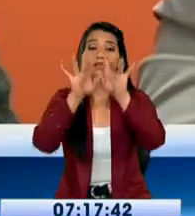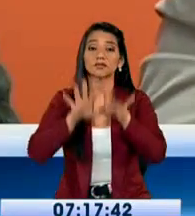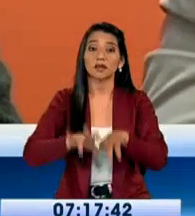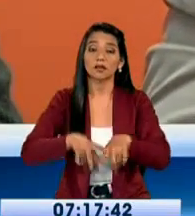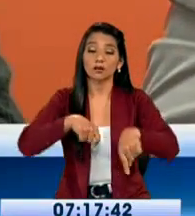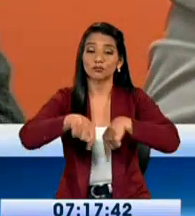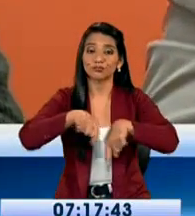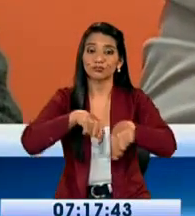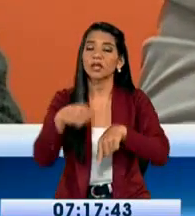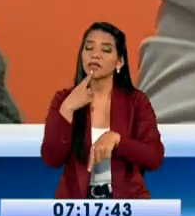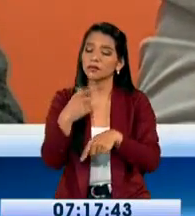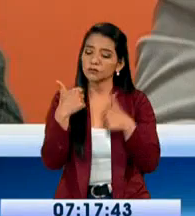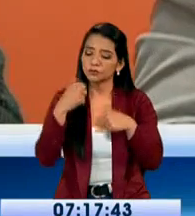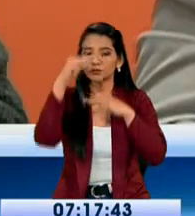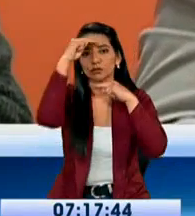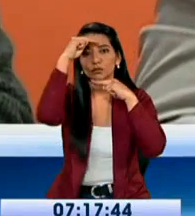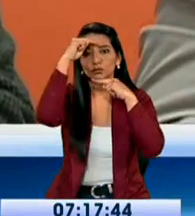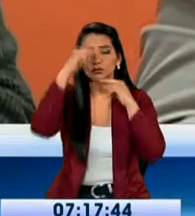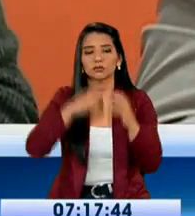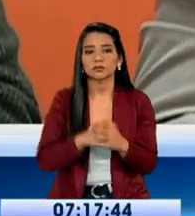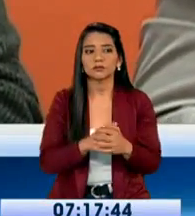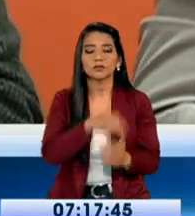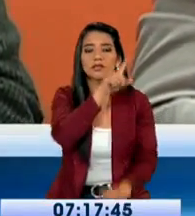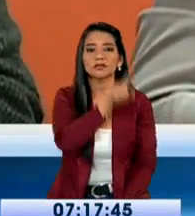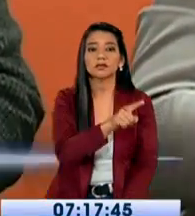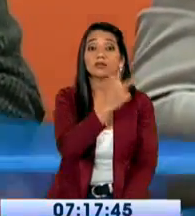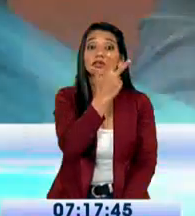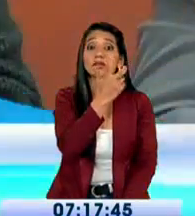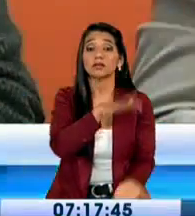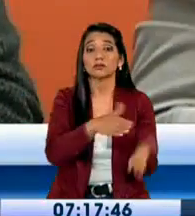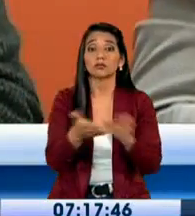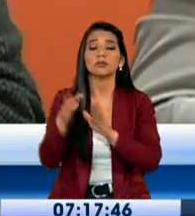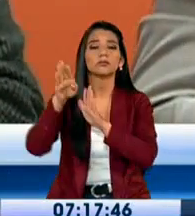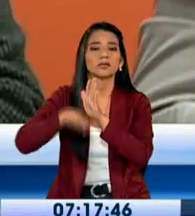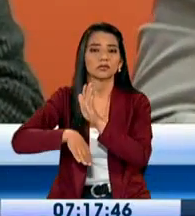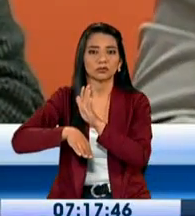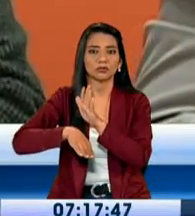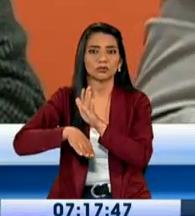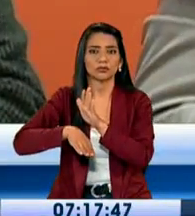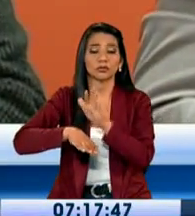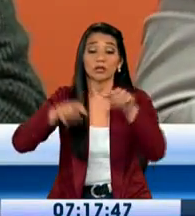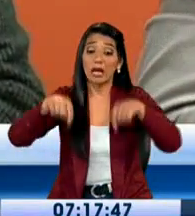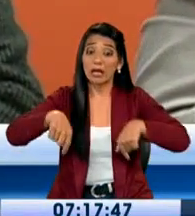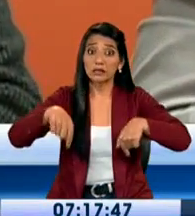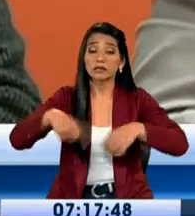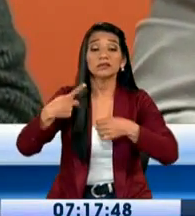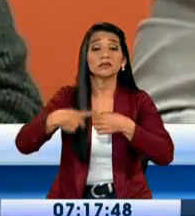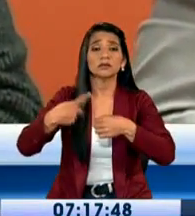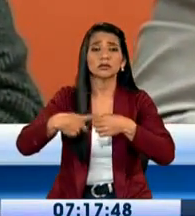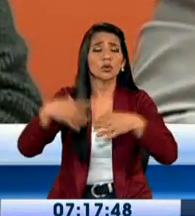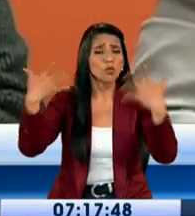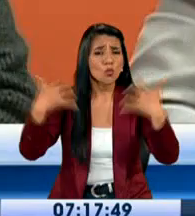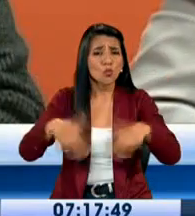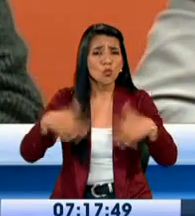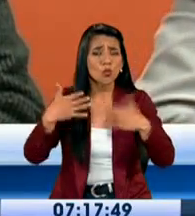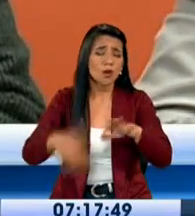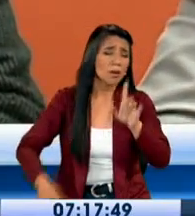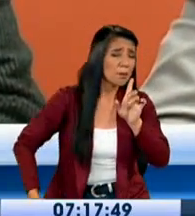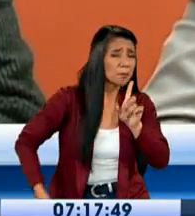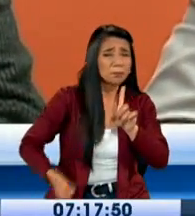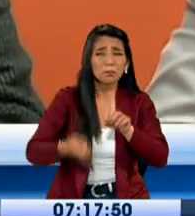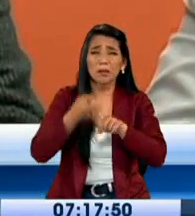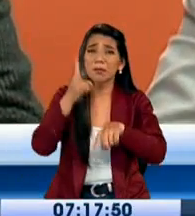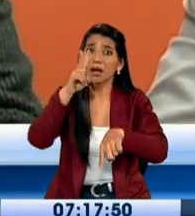tenido 113 fallecidos menos. Y aquí, históricamente, Quito llega por primera vez